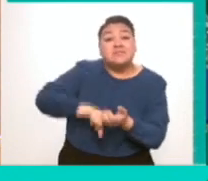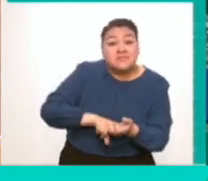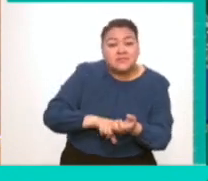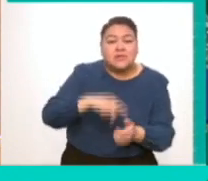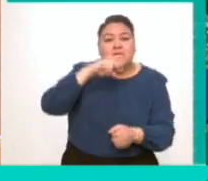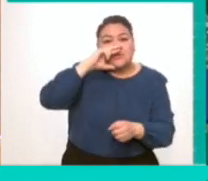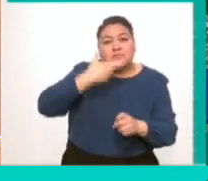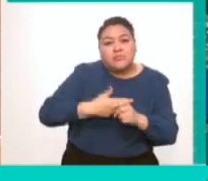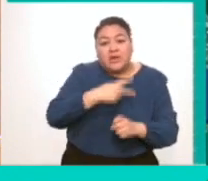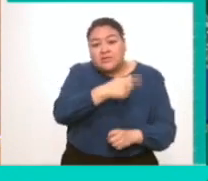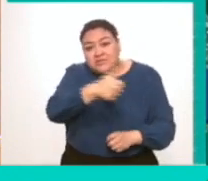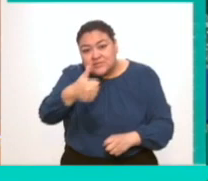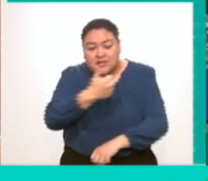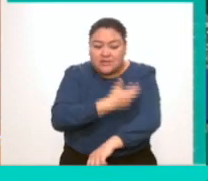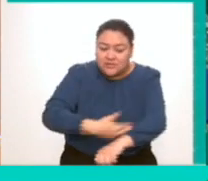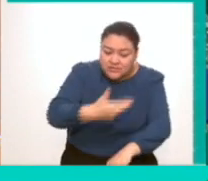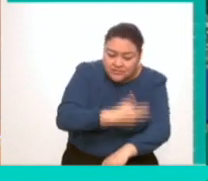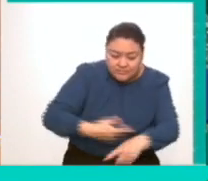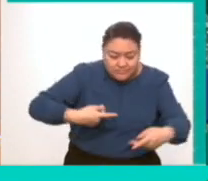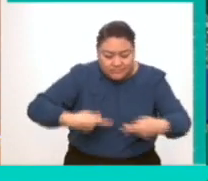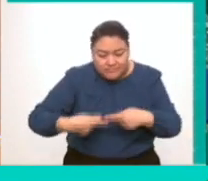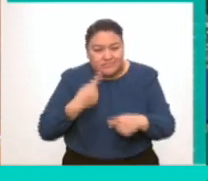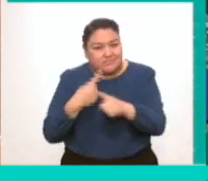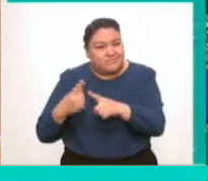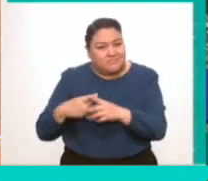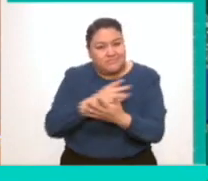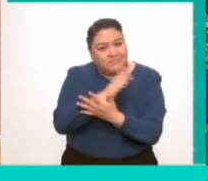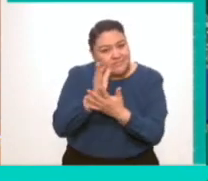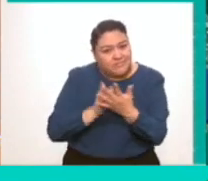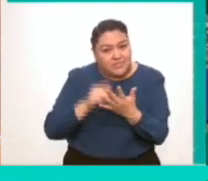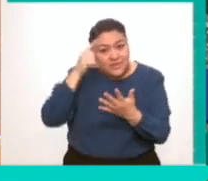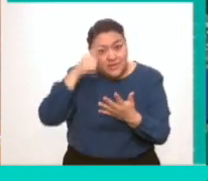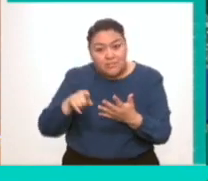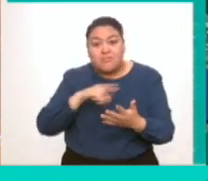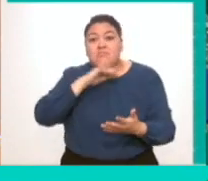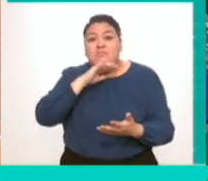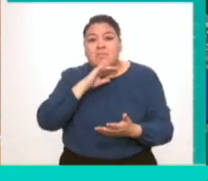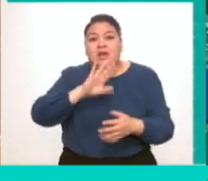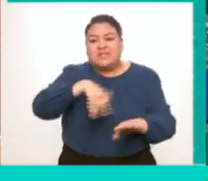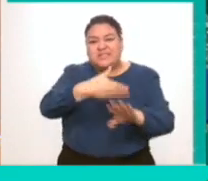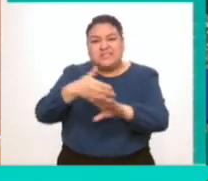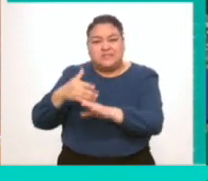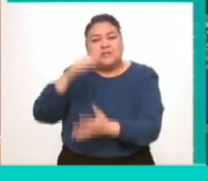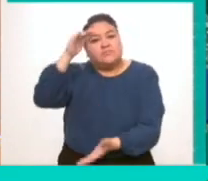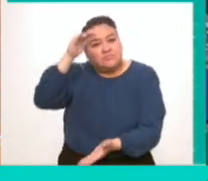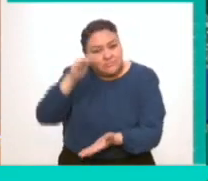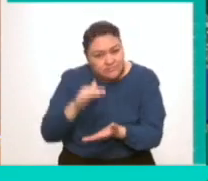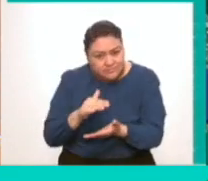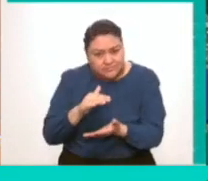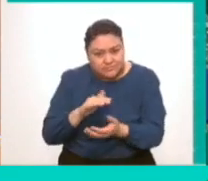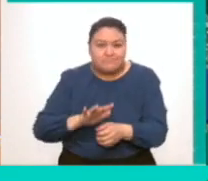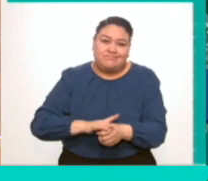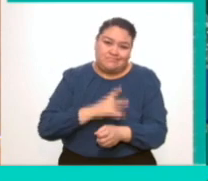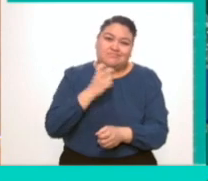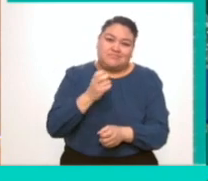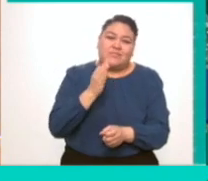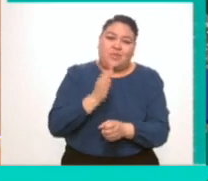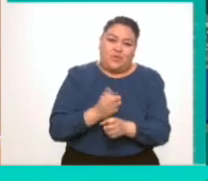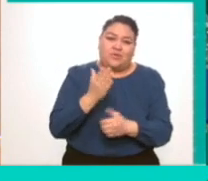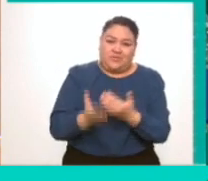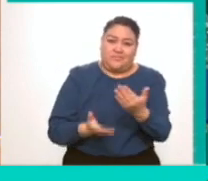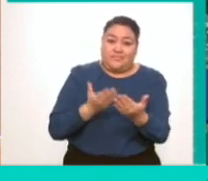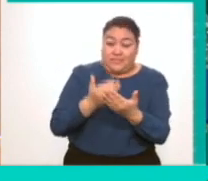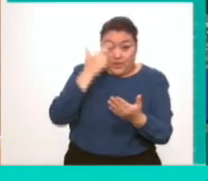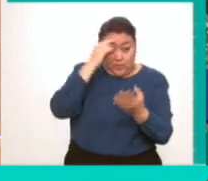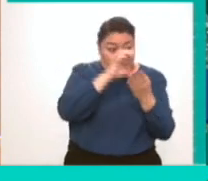de realizar las gestiones necesarias para aminorar el daño es por ello que en nuestra Carta